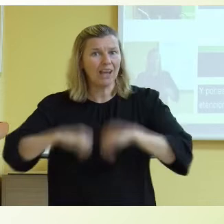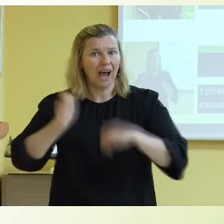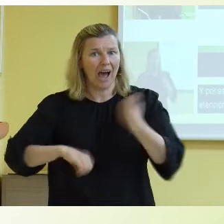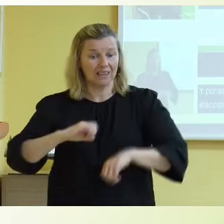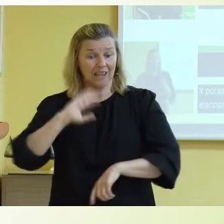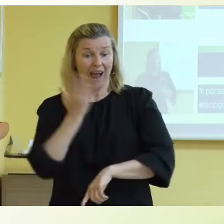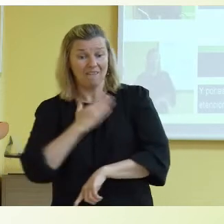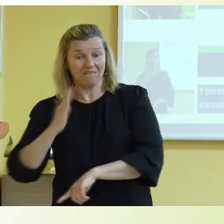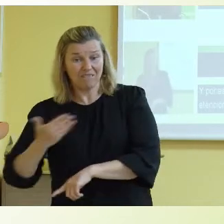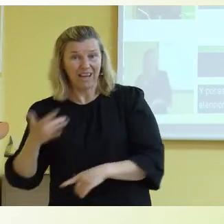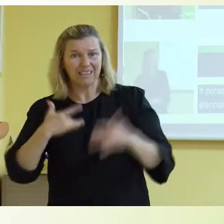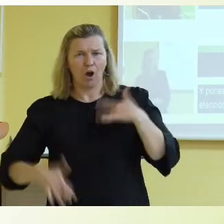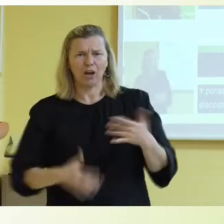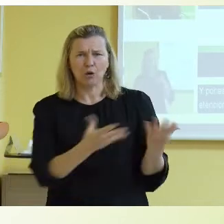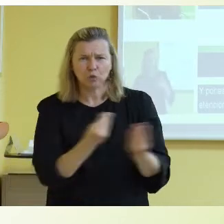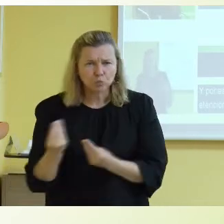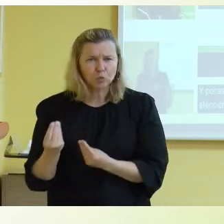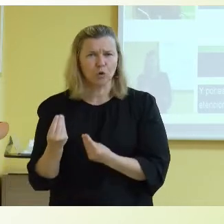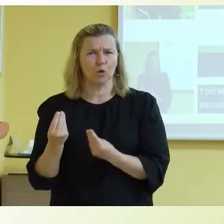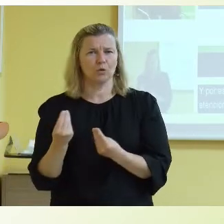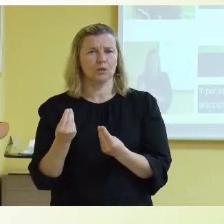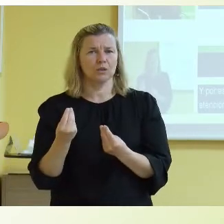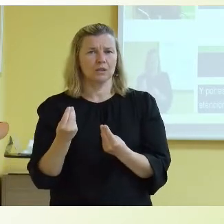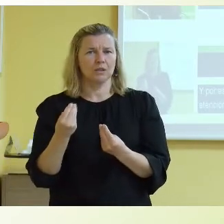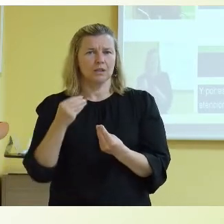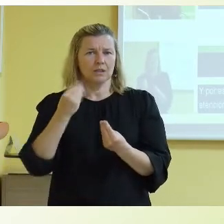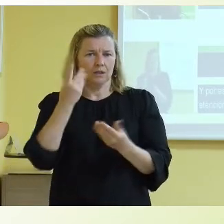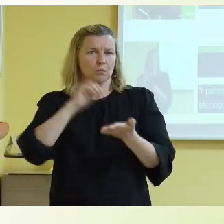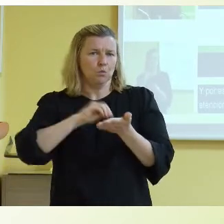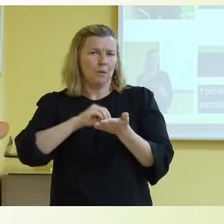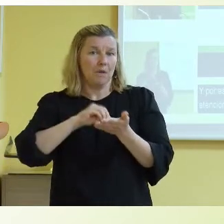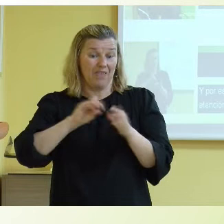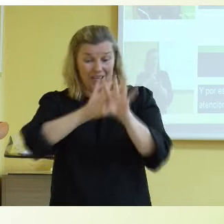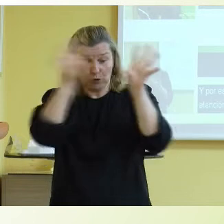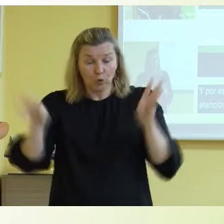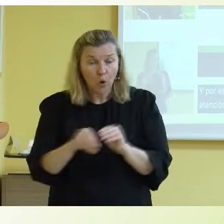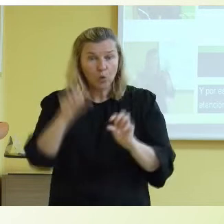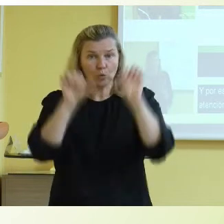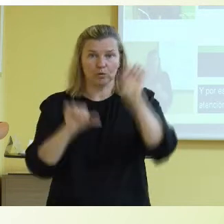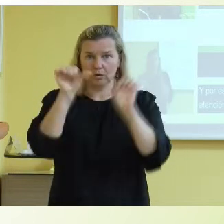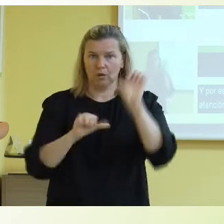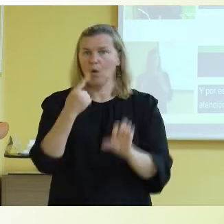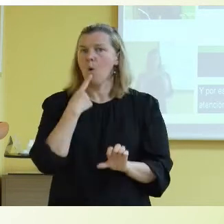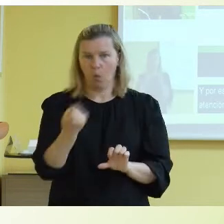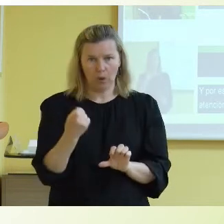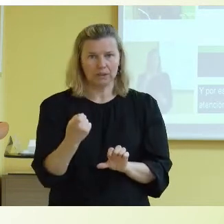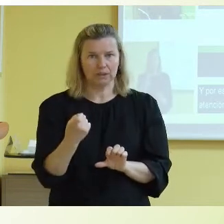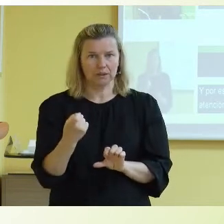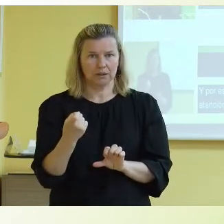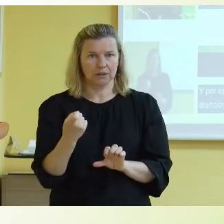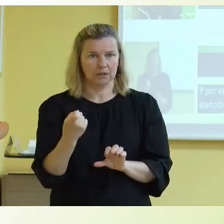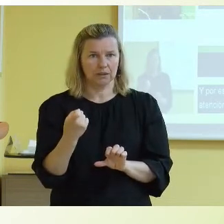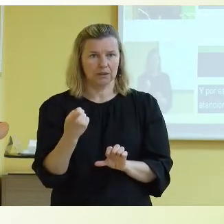muchos órganos y muchos sistemas, y entonces a veces es difícil evaluar todo ese conjunto. Por ejemplo, yo tengo muy cerca, tengo un nieto